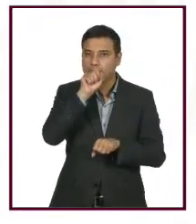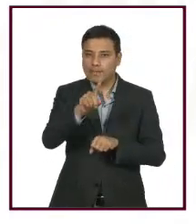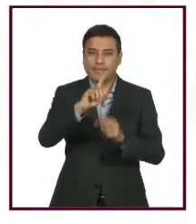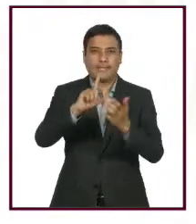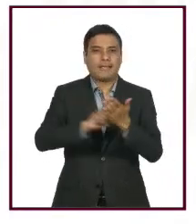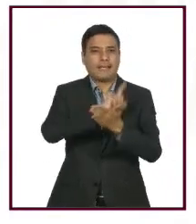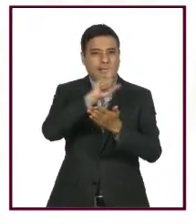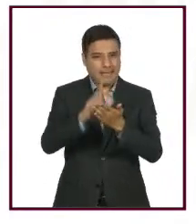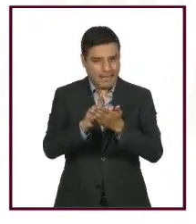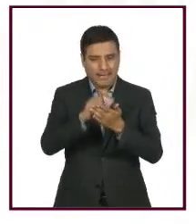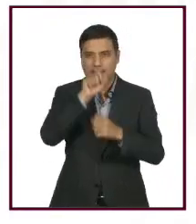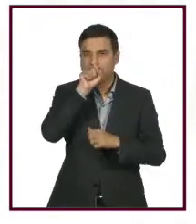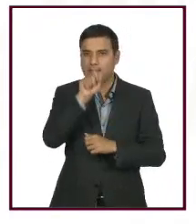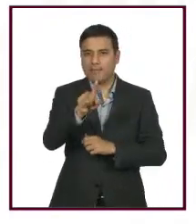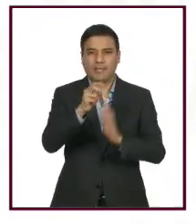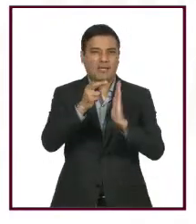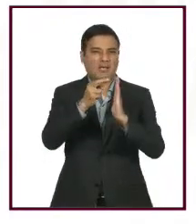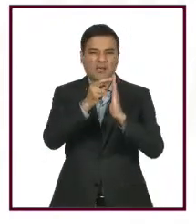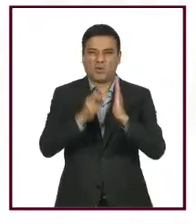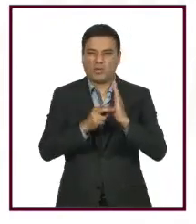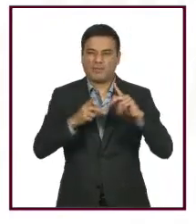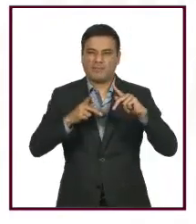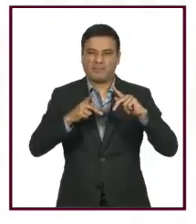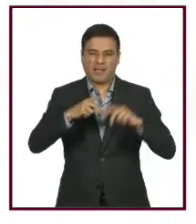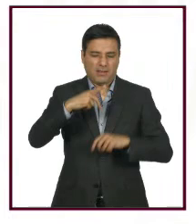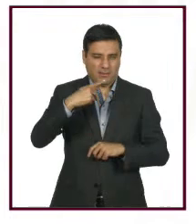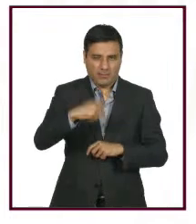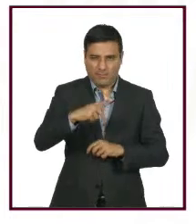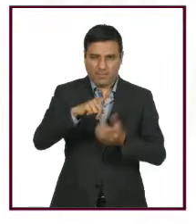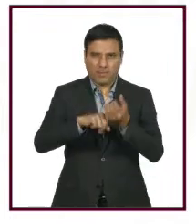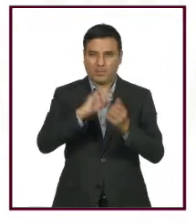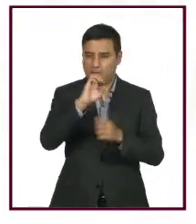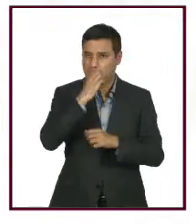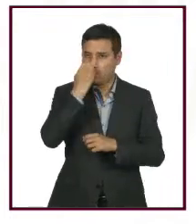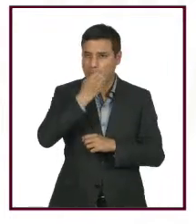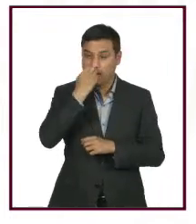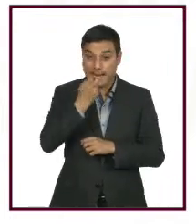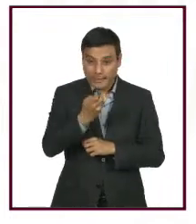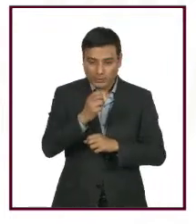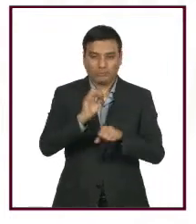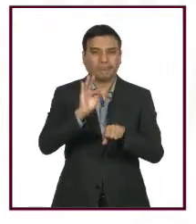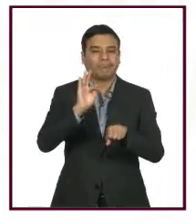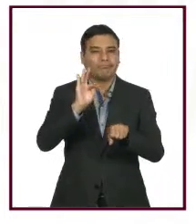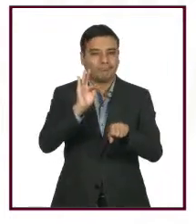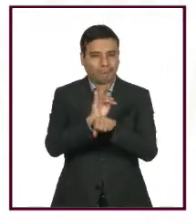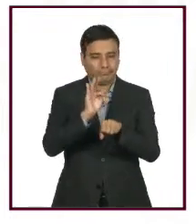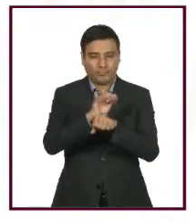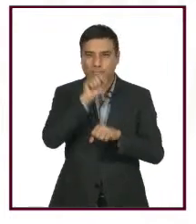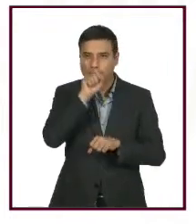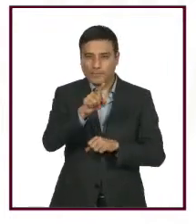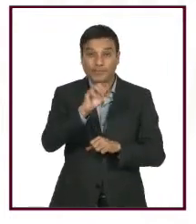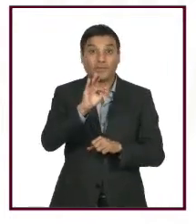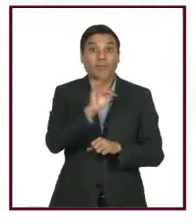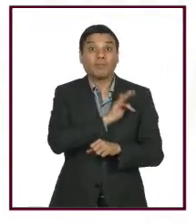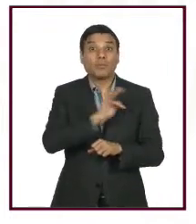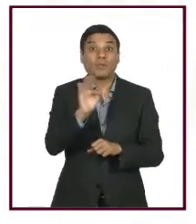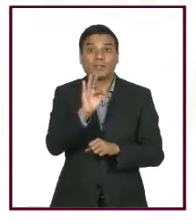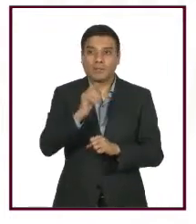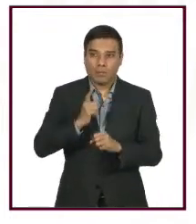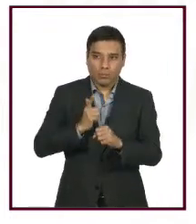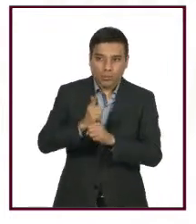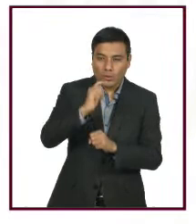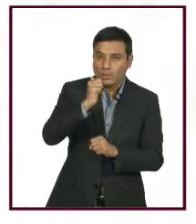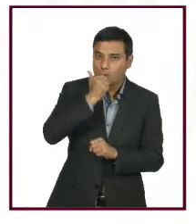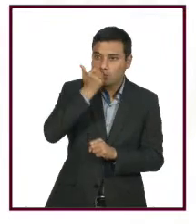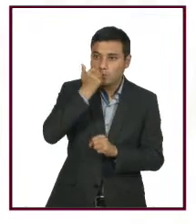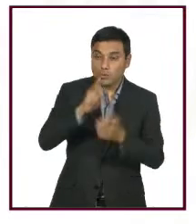sociales que se desarrollan y se implementan en las escuelas para detectar y ofrecer asistencia oportuna y también